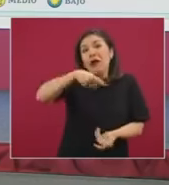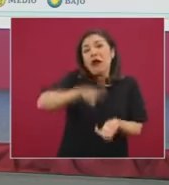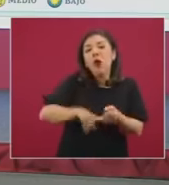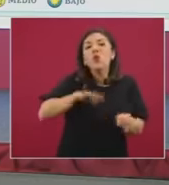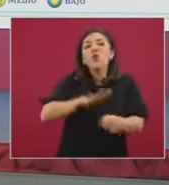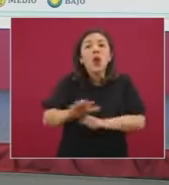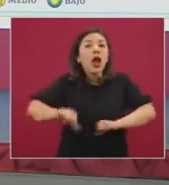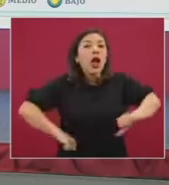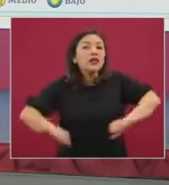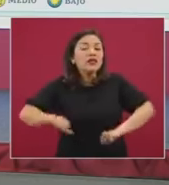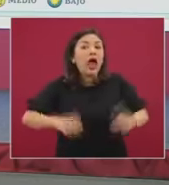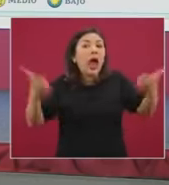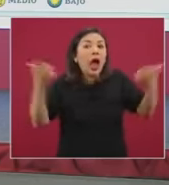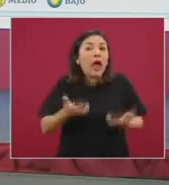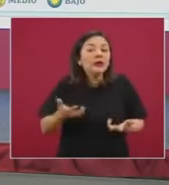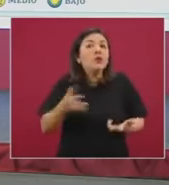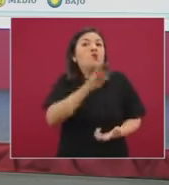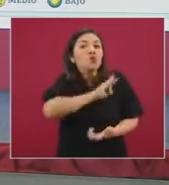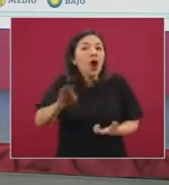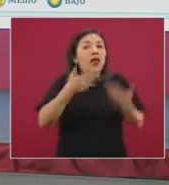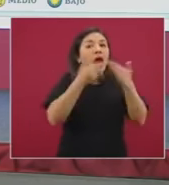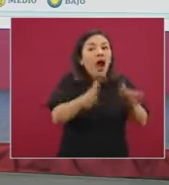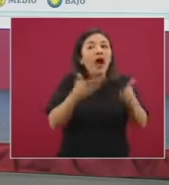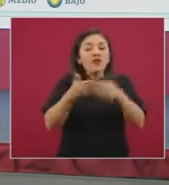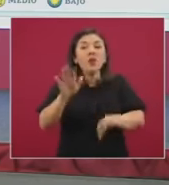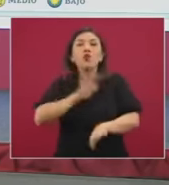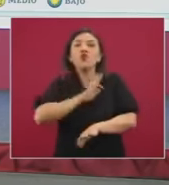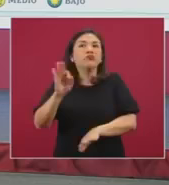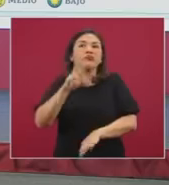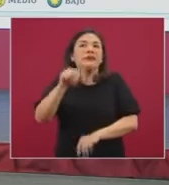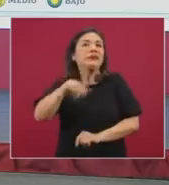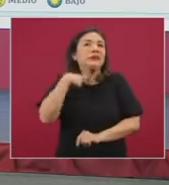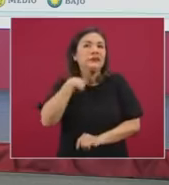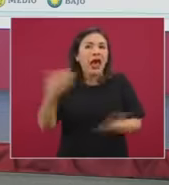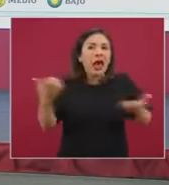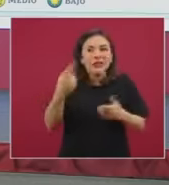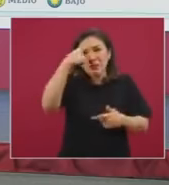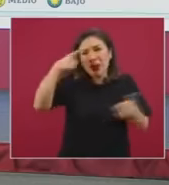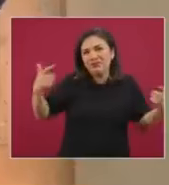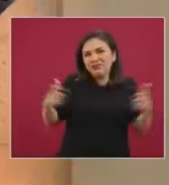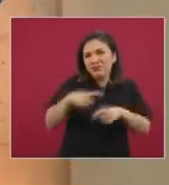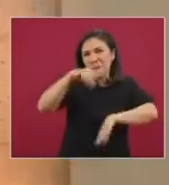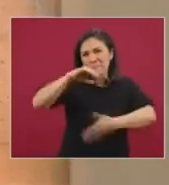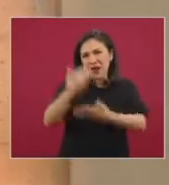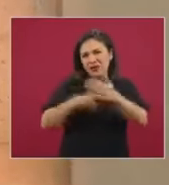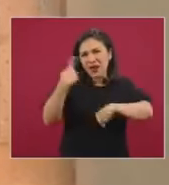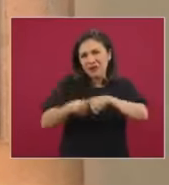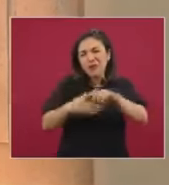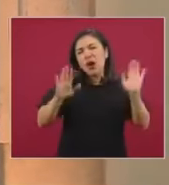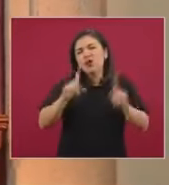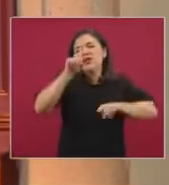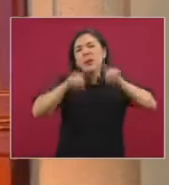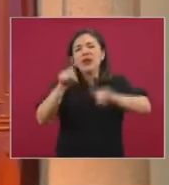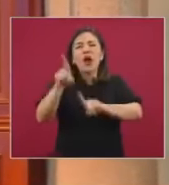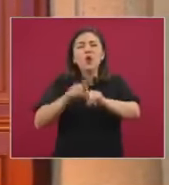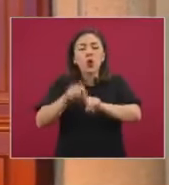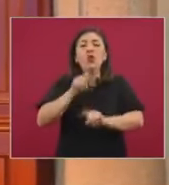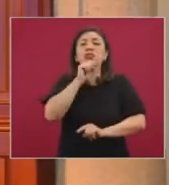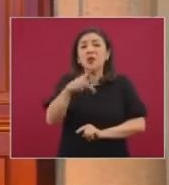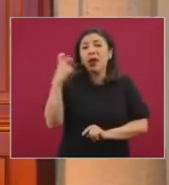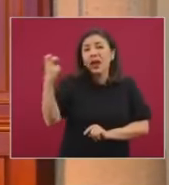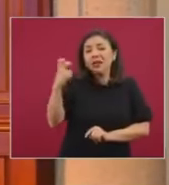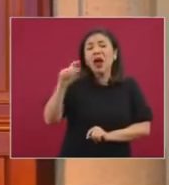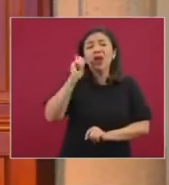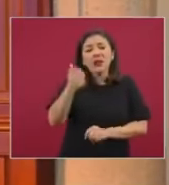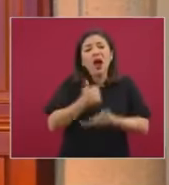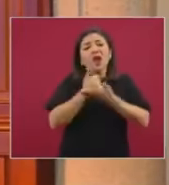tipo de actividades y qué tanto riesgo hay de que esto vaya en aumento o en disminución, dependiendo del color. Pero también, por otro lado, se ha convertido